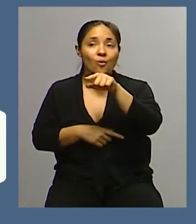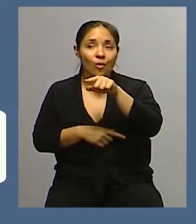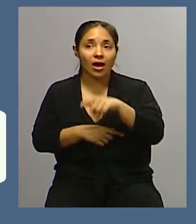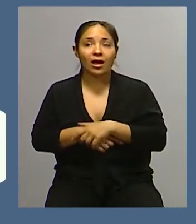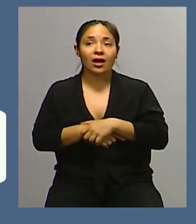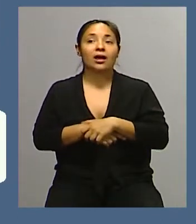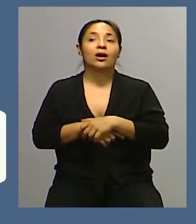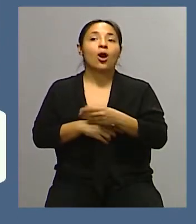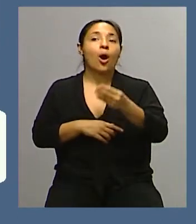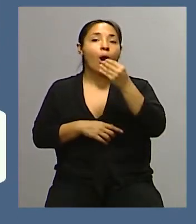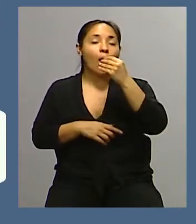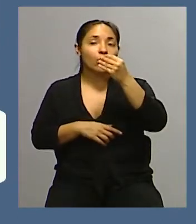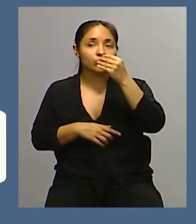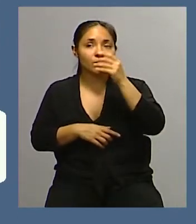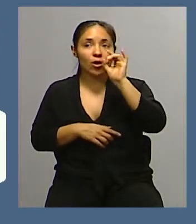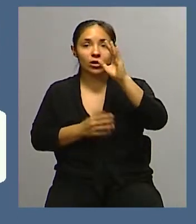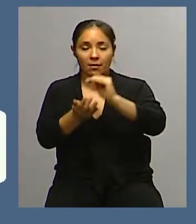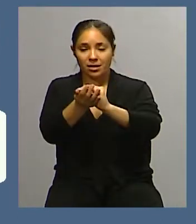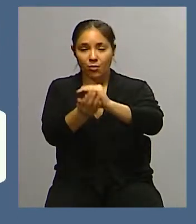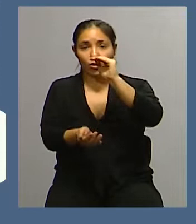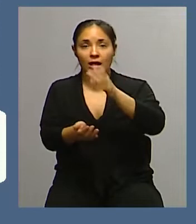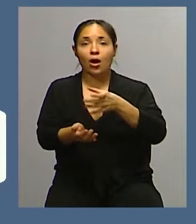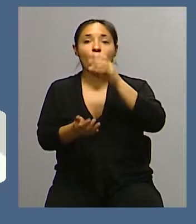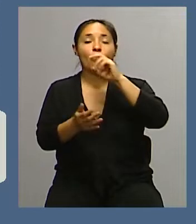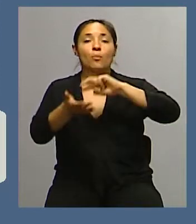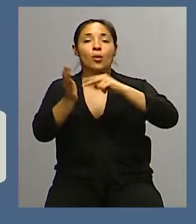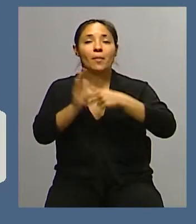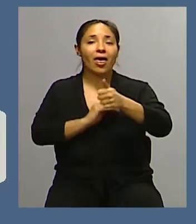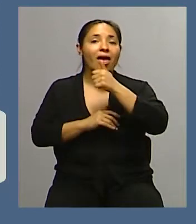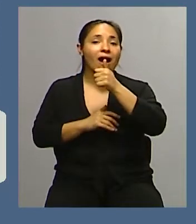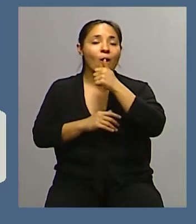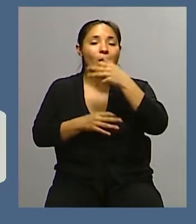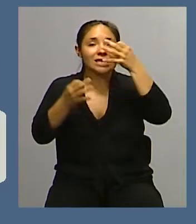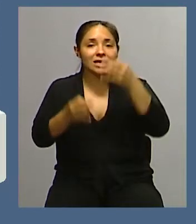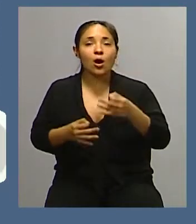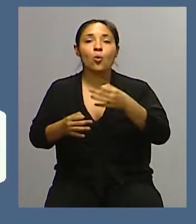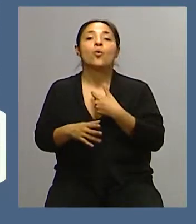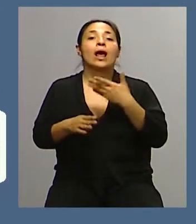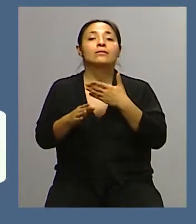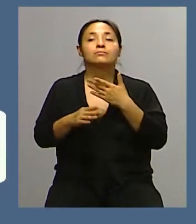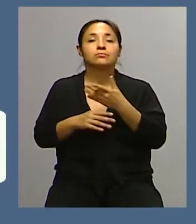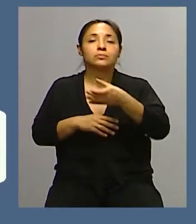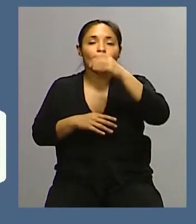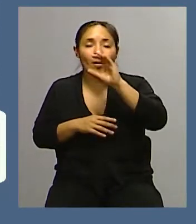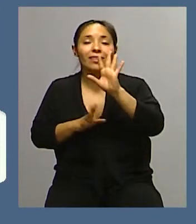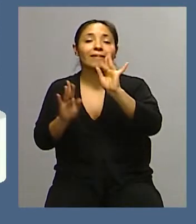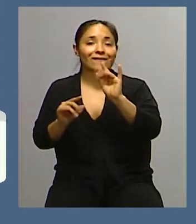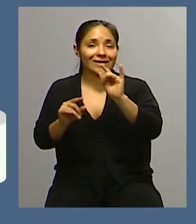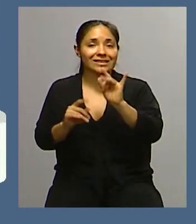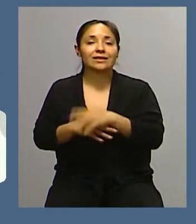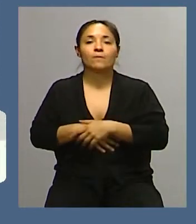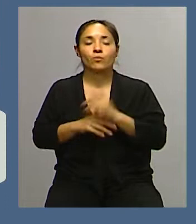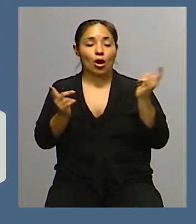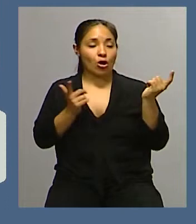se puede consumir agua solamente embotellada, tienen muchos problemas de acceso al agua segura en Egipto. Entonces, realmente las